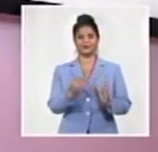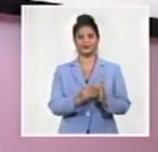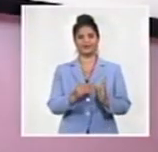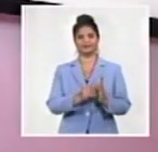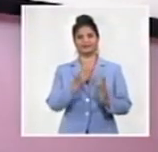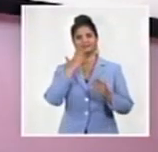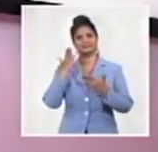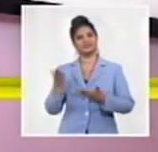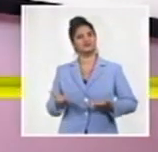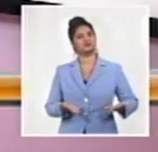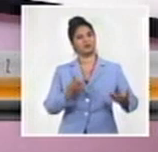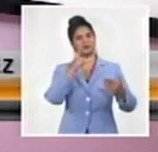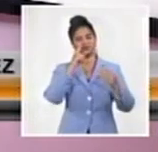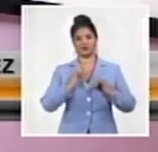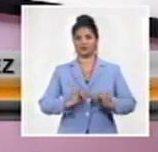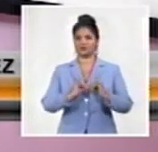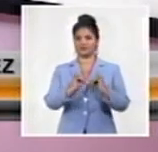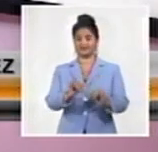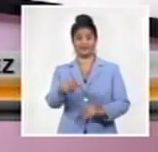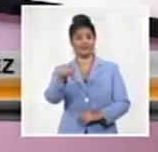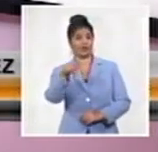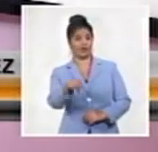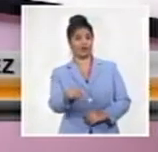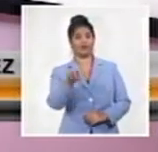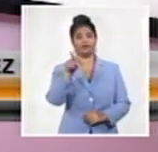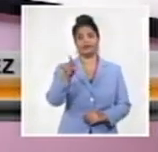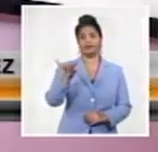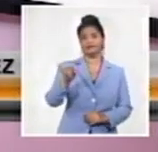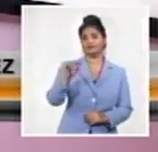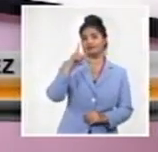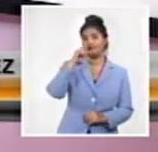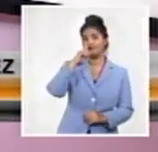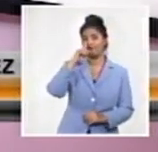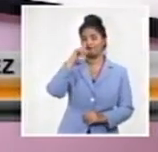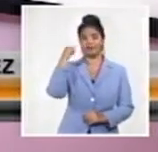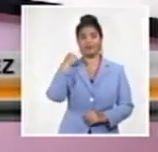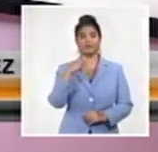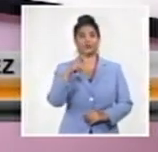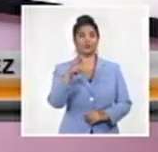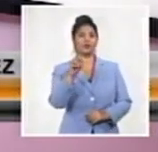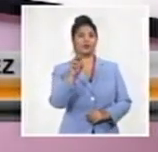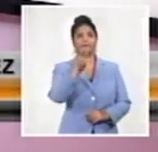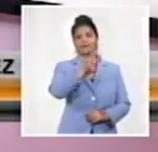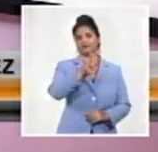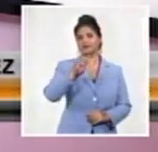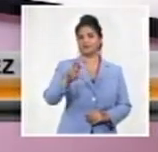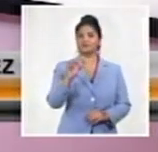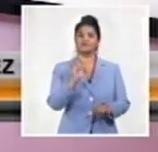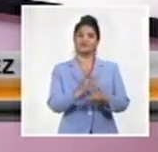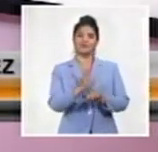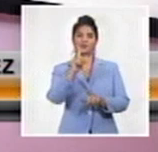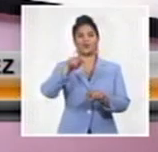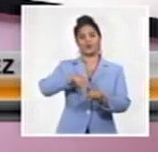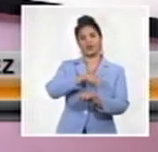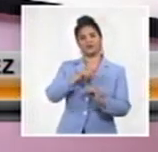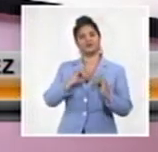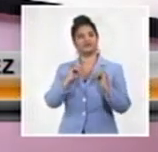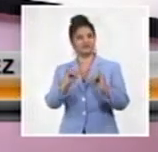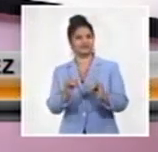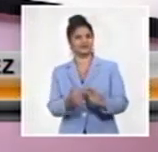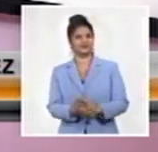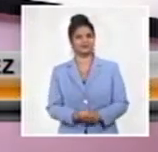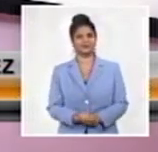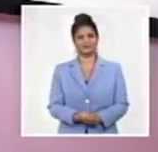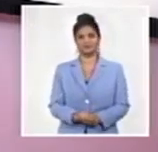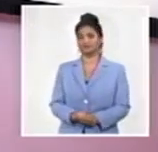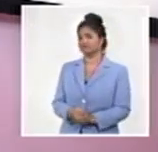Buenas tardes, bienvenidos al noticiero del mediodía. Hoy es 16 de noviembre del año 2022. Comparta con nosotros la próxima hora de